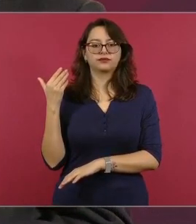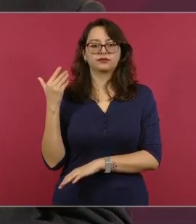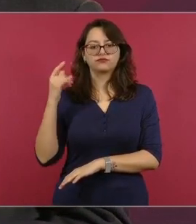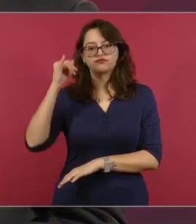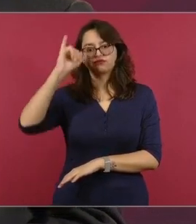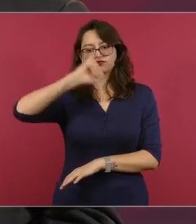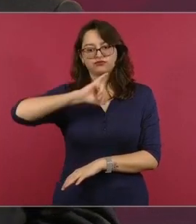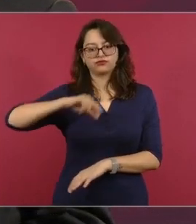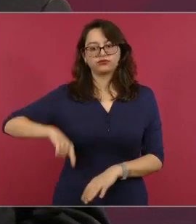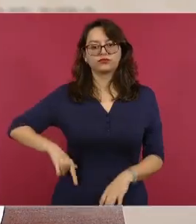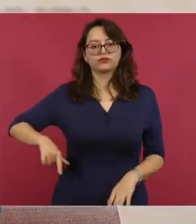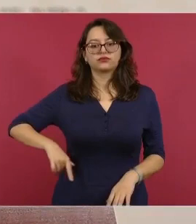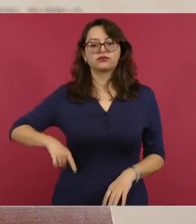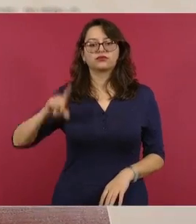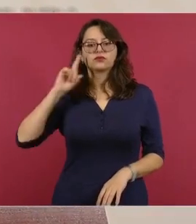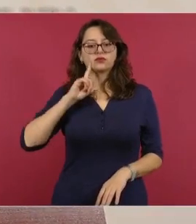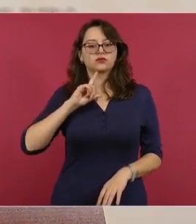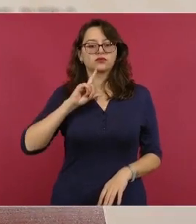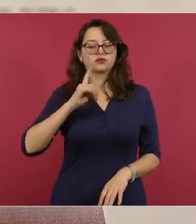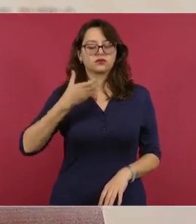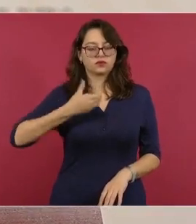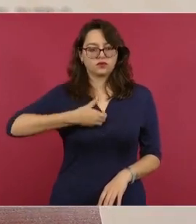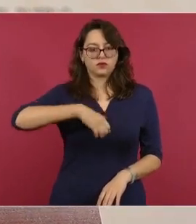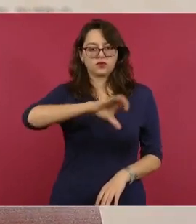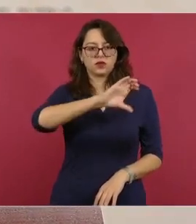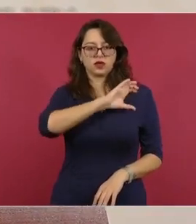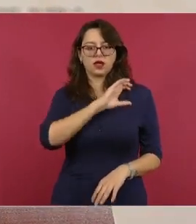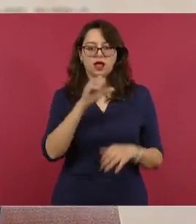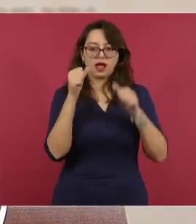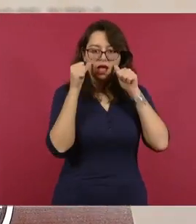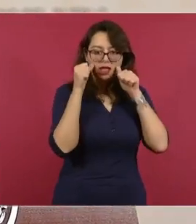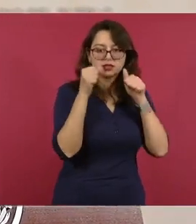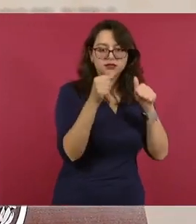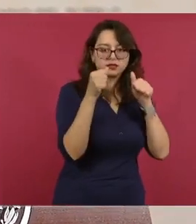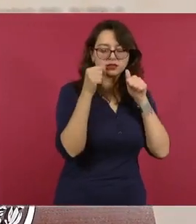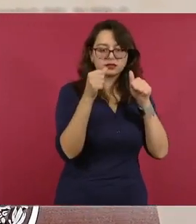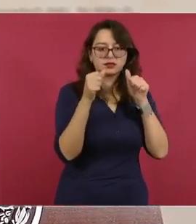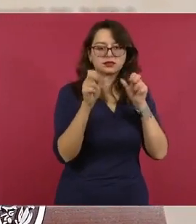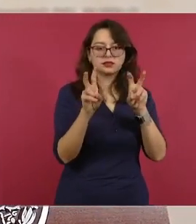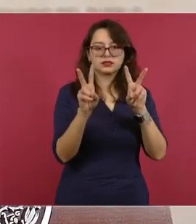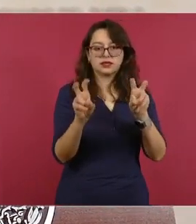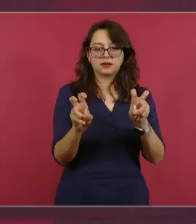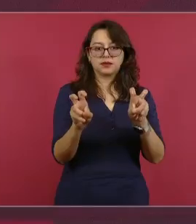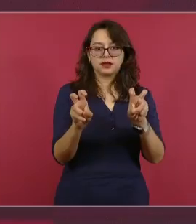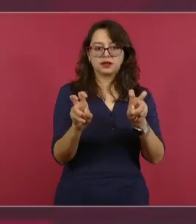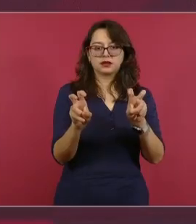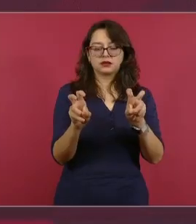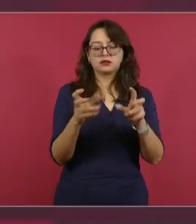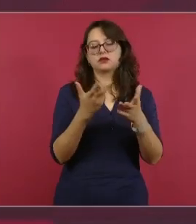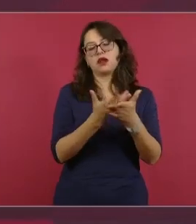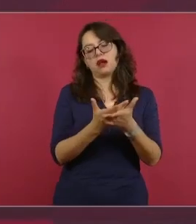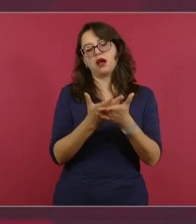la jefa de gobierno, Claudia Sheinbaum.